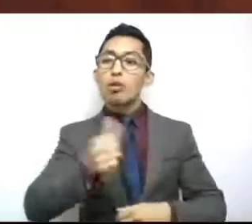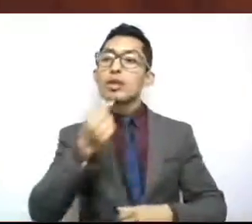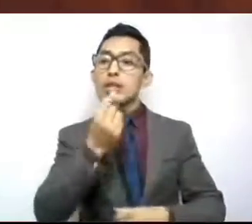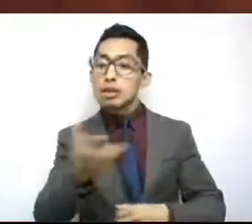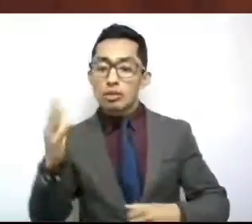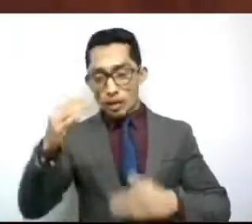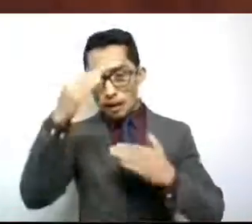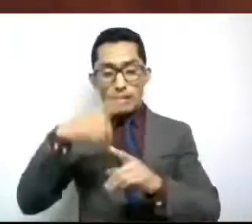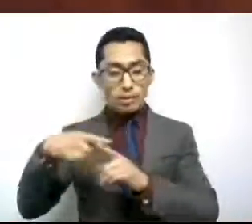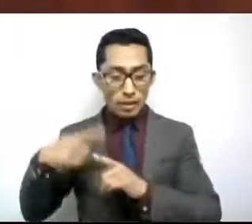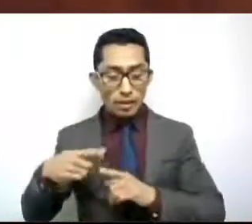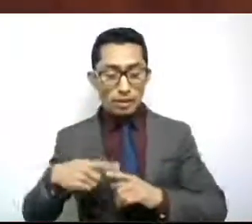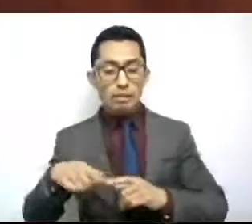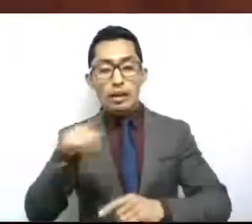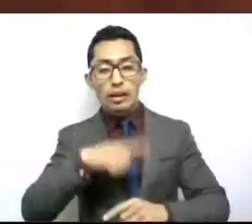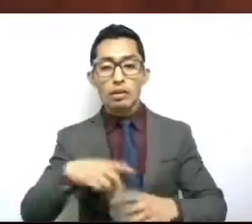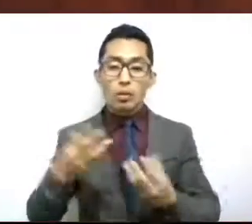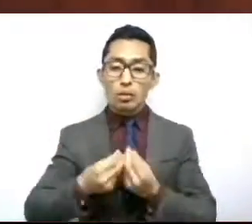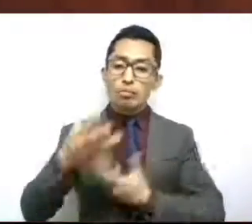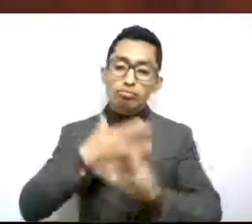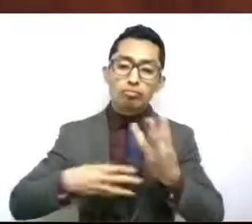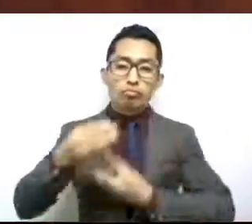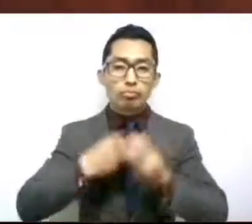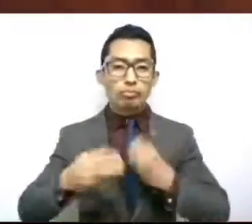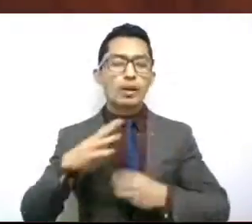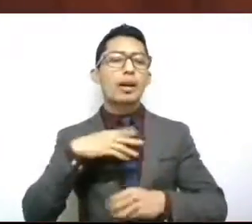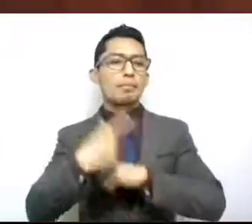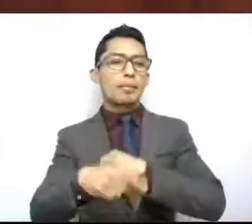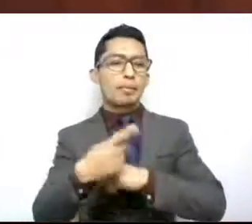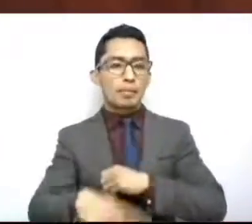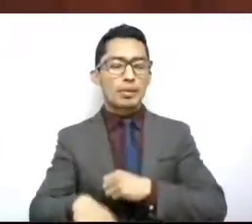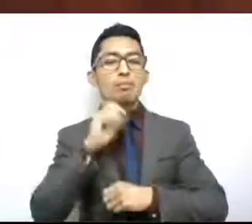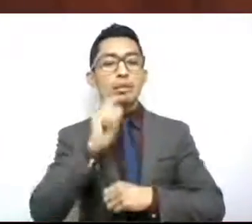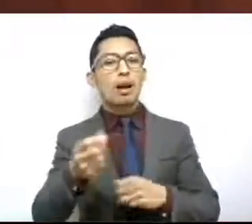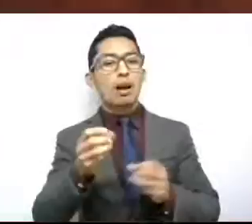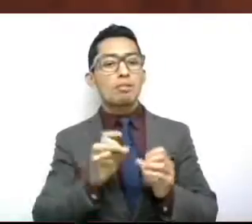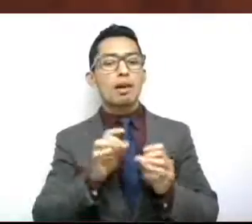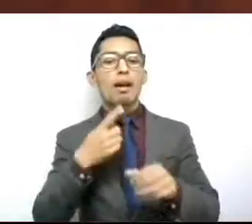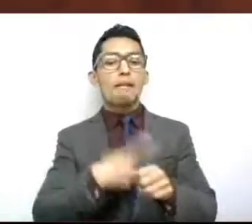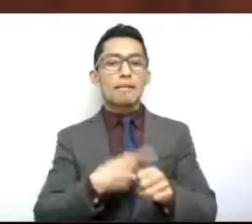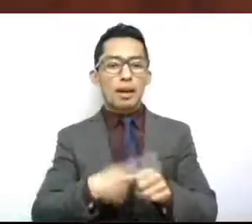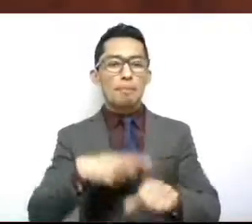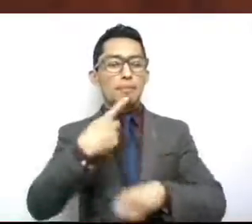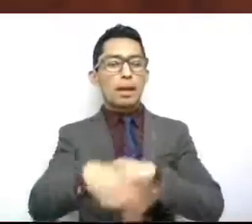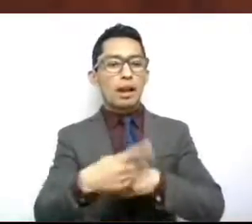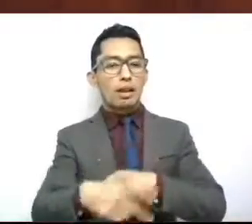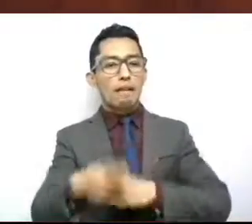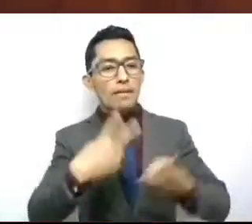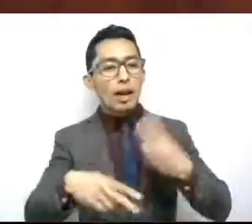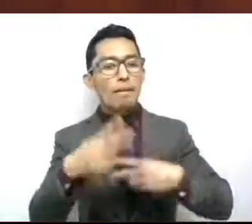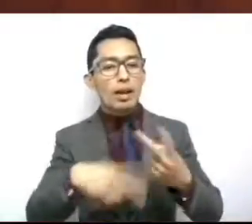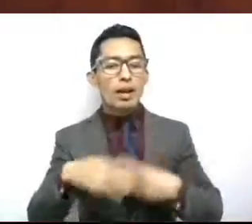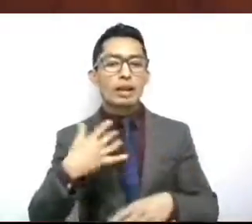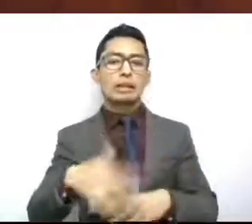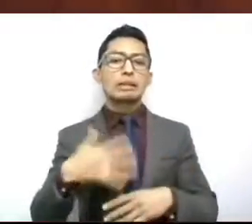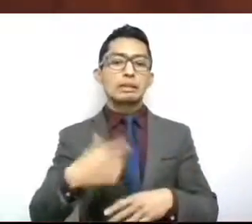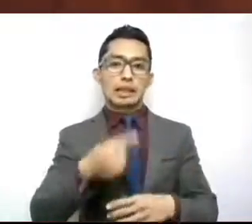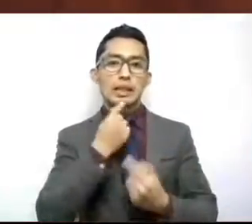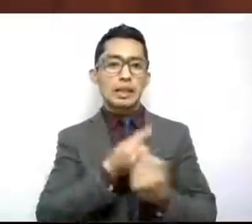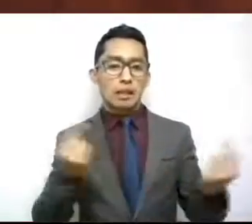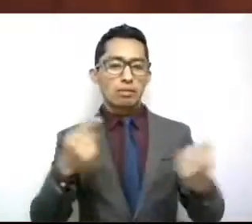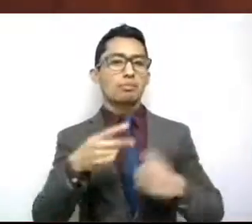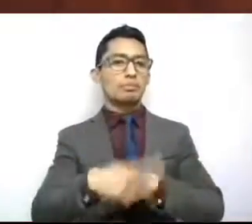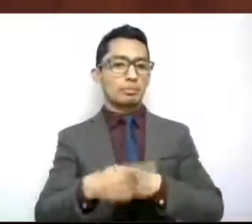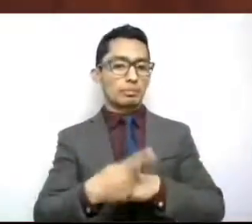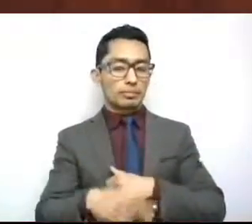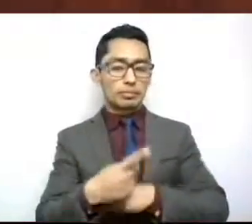adultos con los que conviven habitualmente. Los brotes de enfermedades peligrosas se vuelven más probables en estos casos.